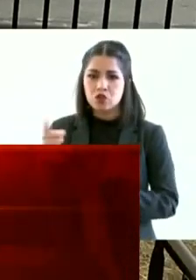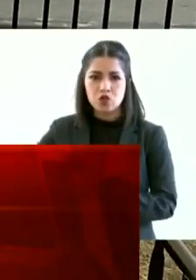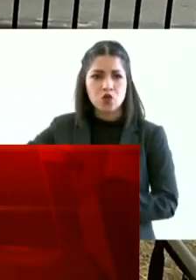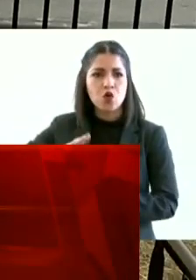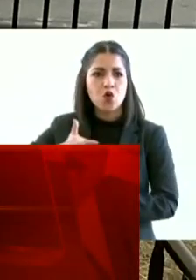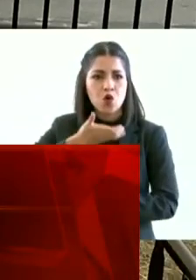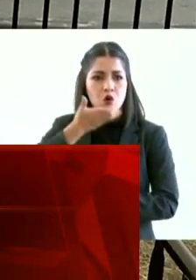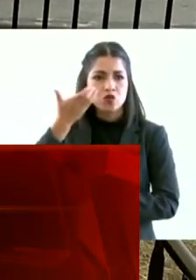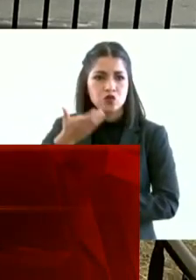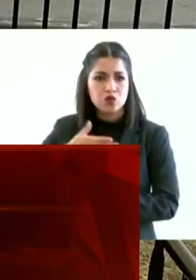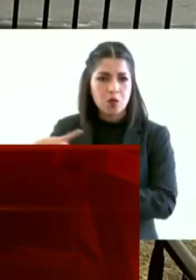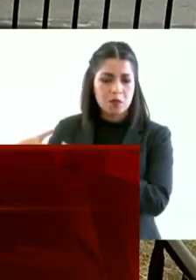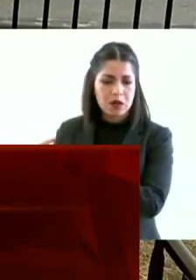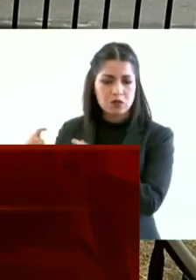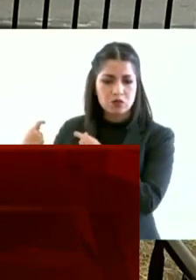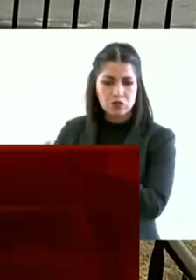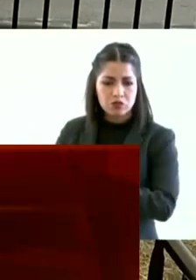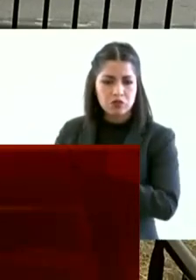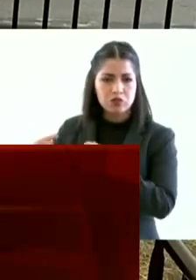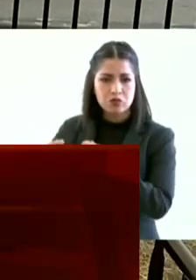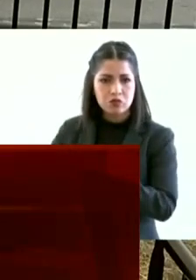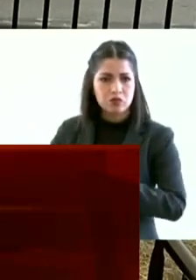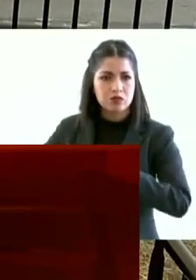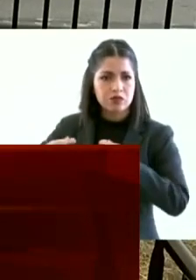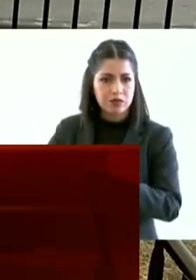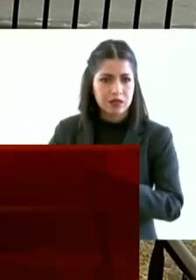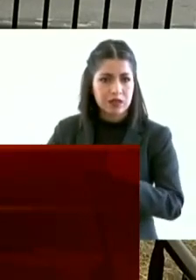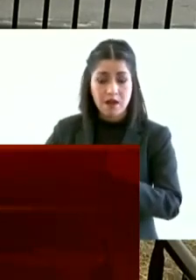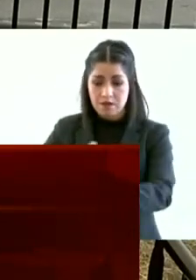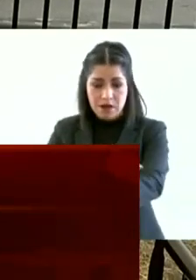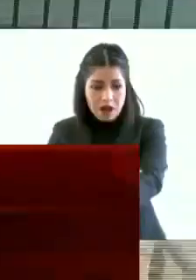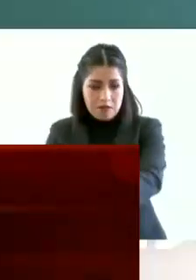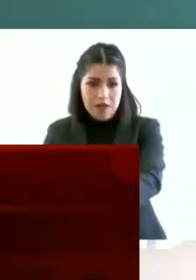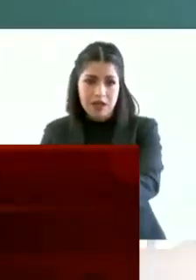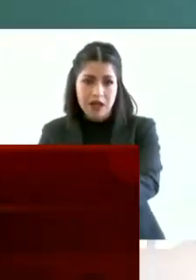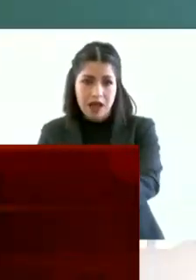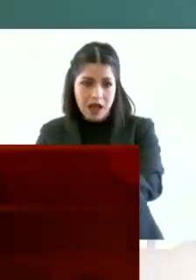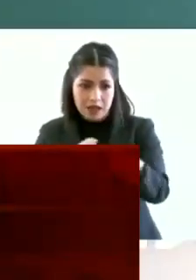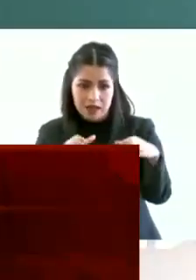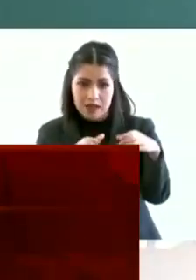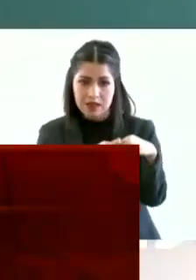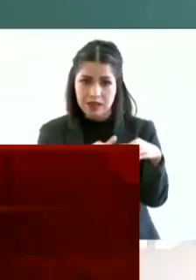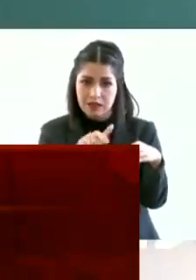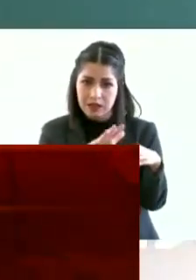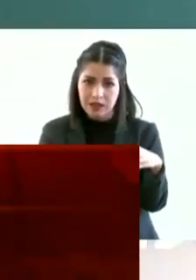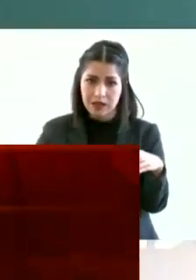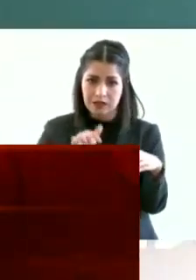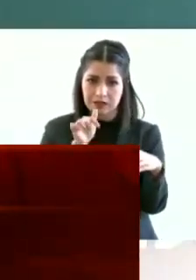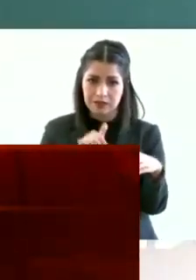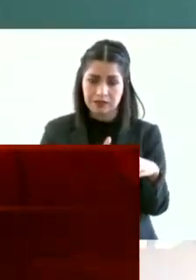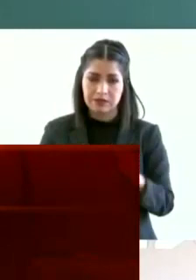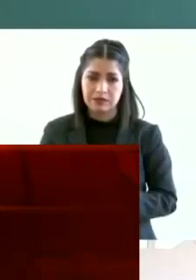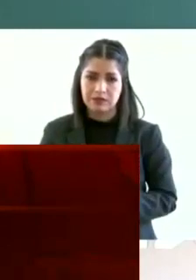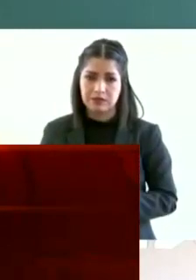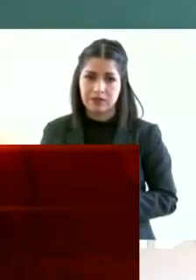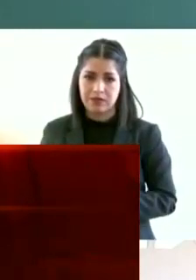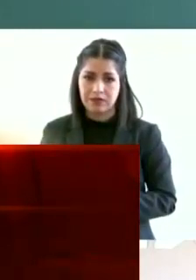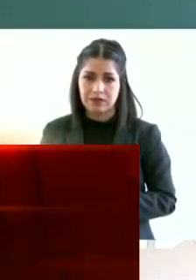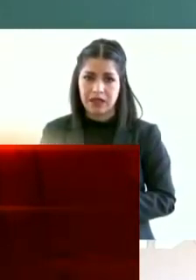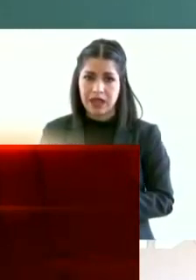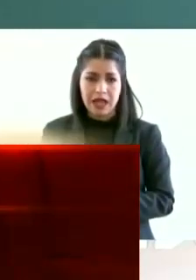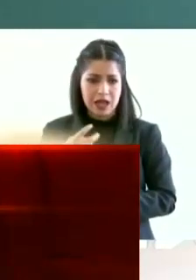tradiciones, tenemos costumbres. Nuestras familias son lo